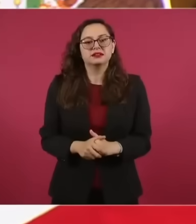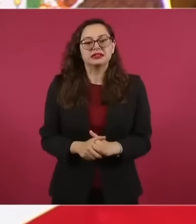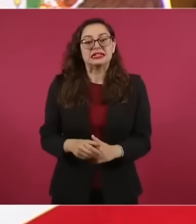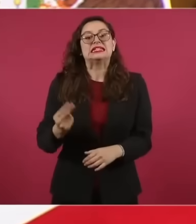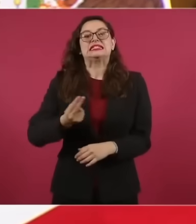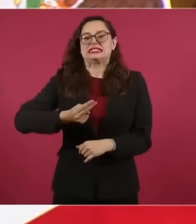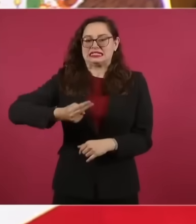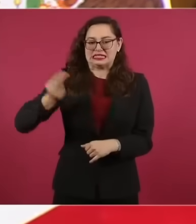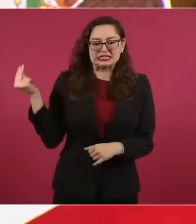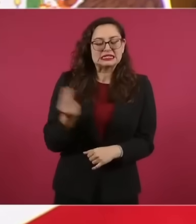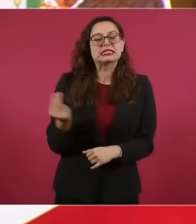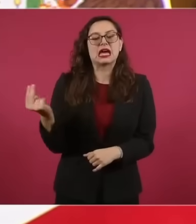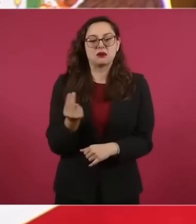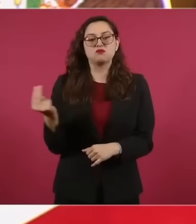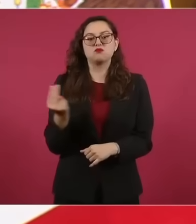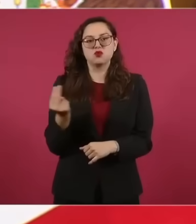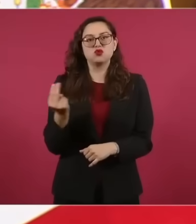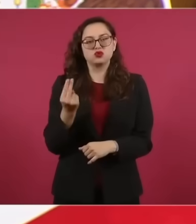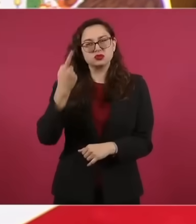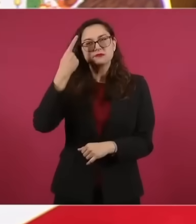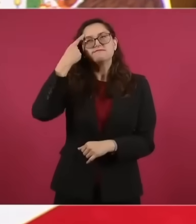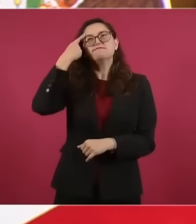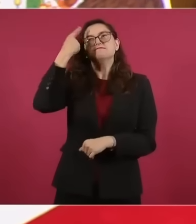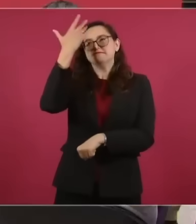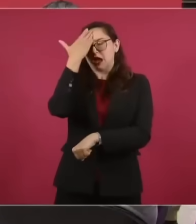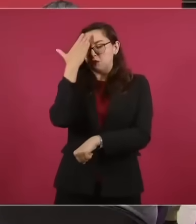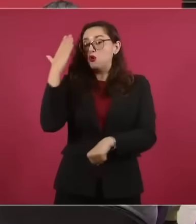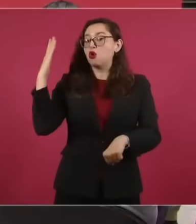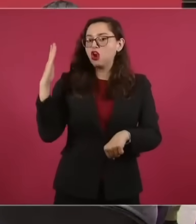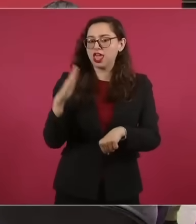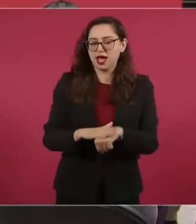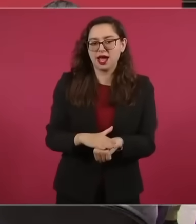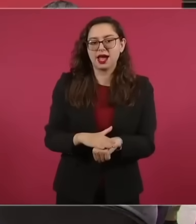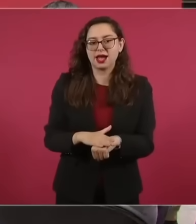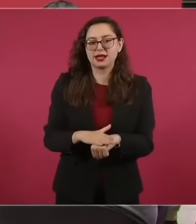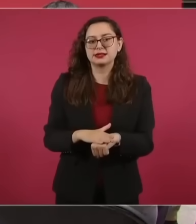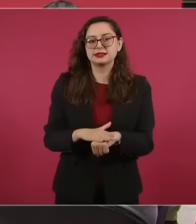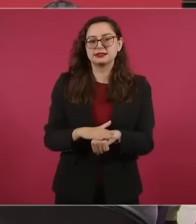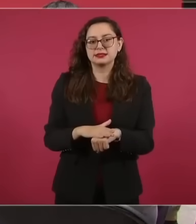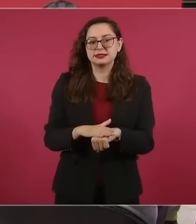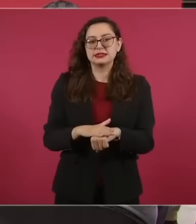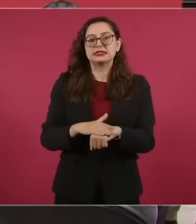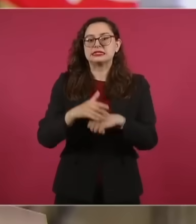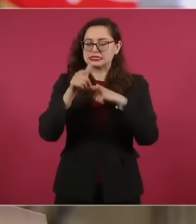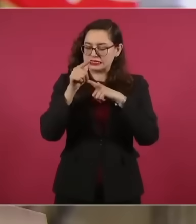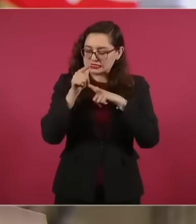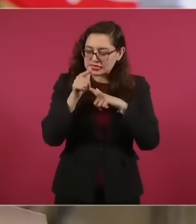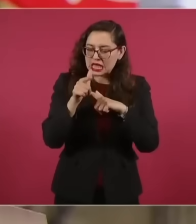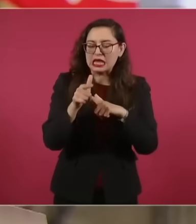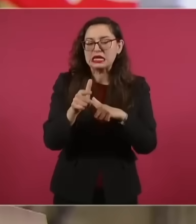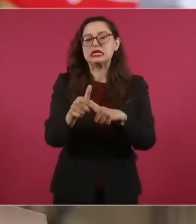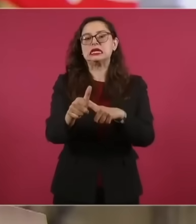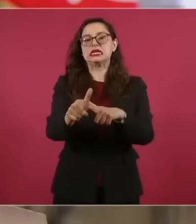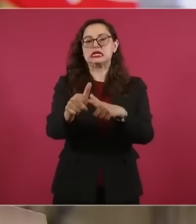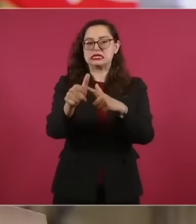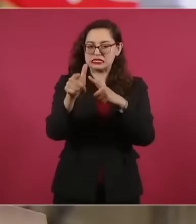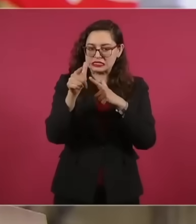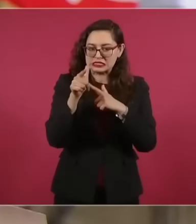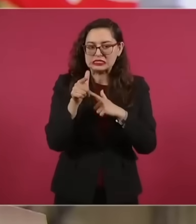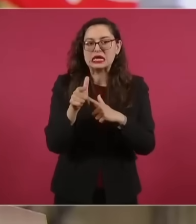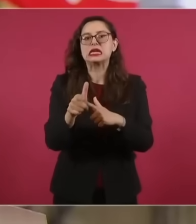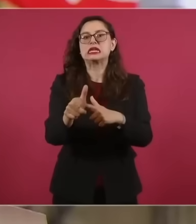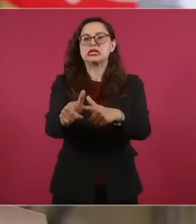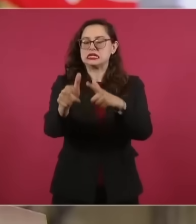Necesitamos, eso no hay que olvidarlo, necesitamos continuar con